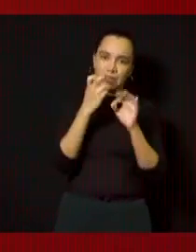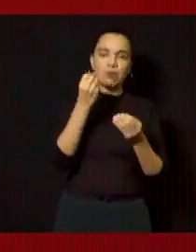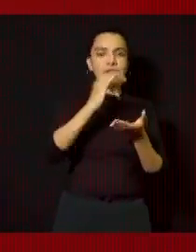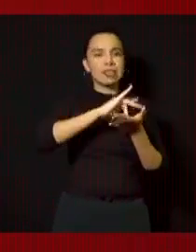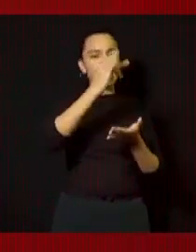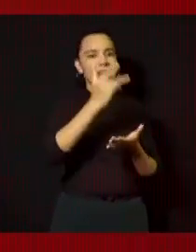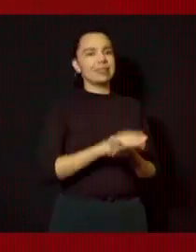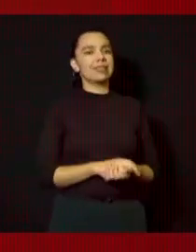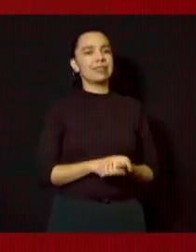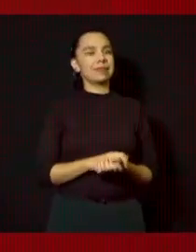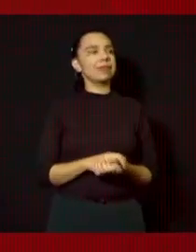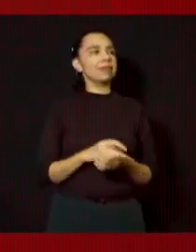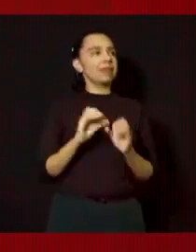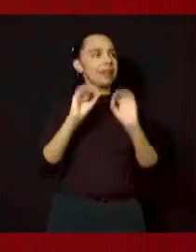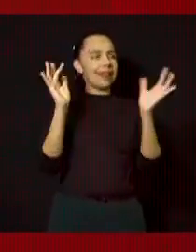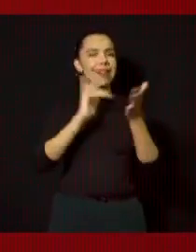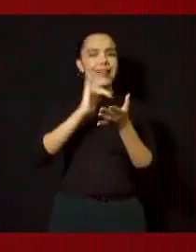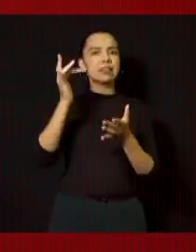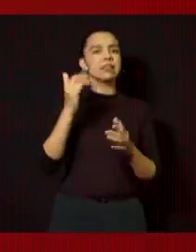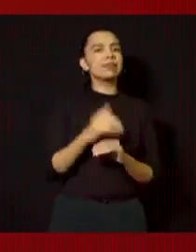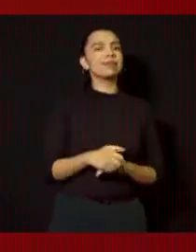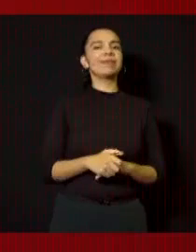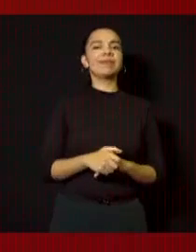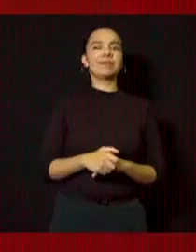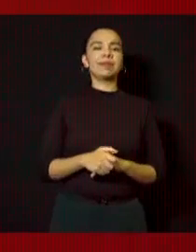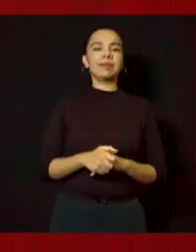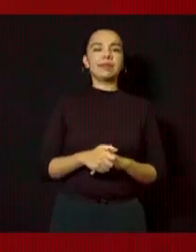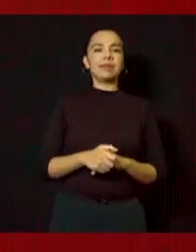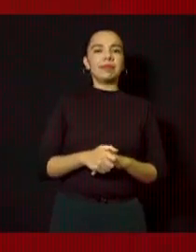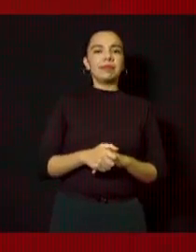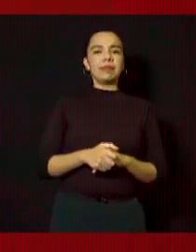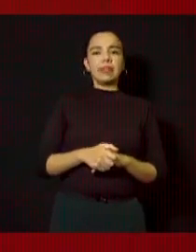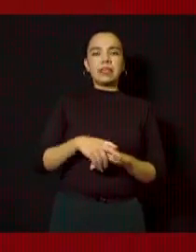Pati. Claro. Perdón. No, Diego, y sabes que